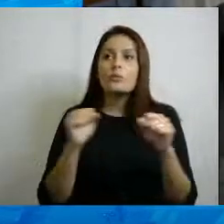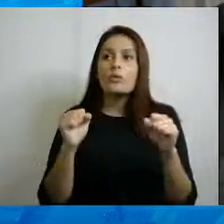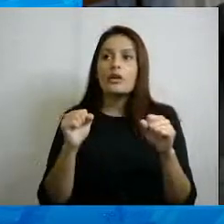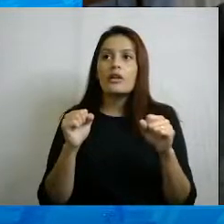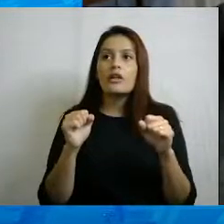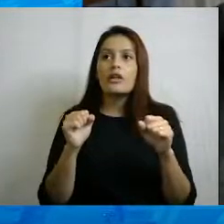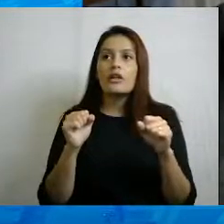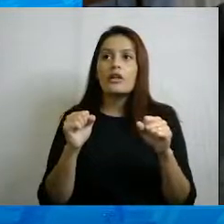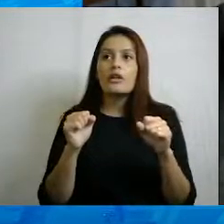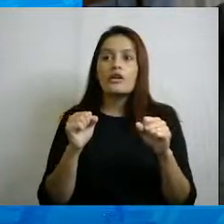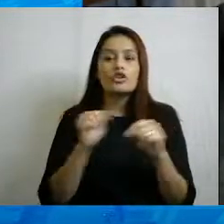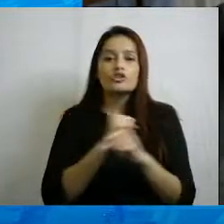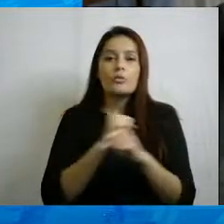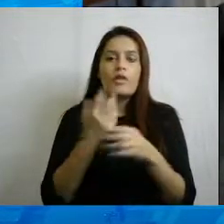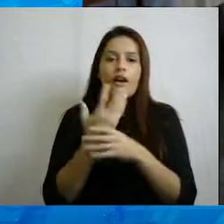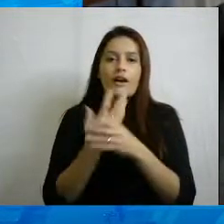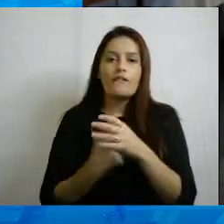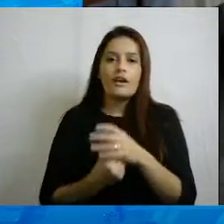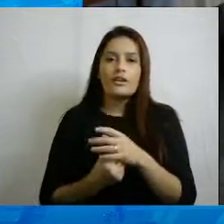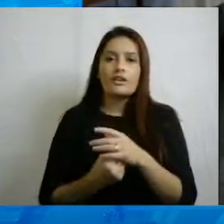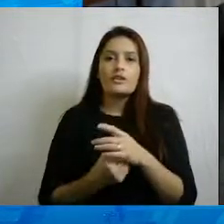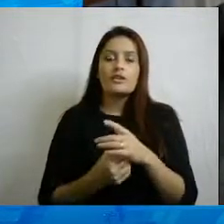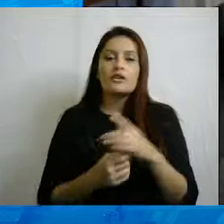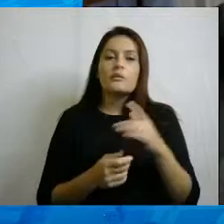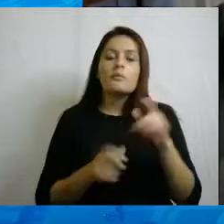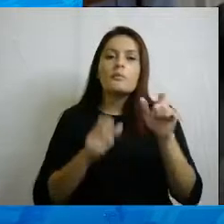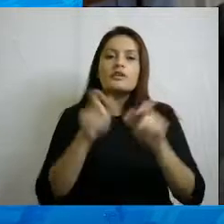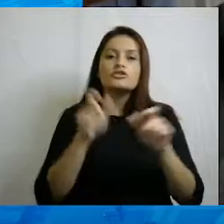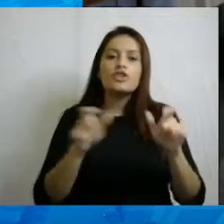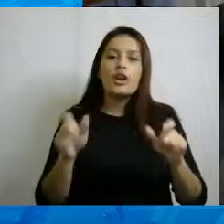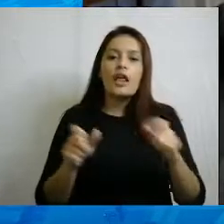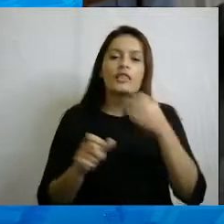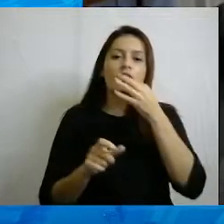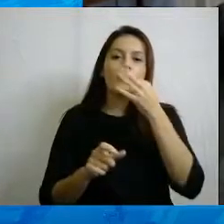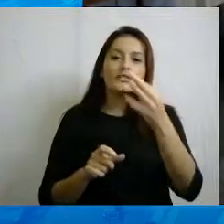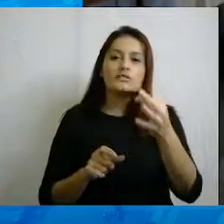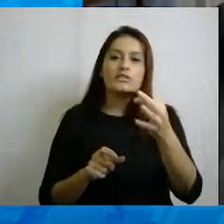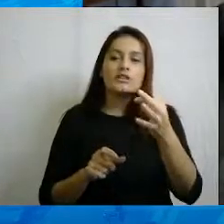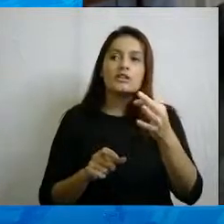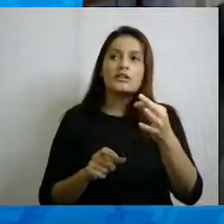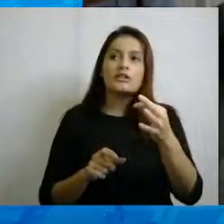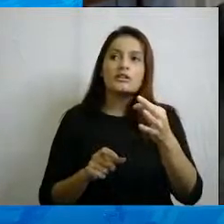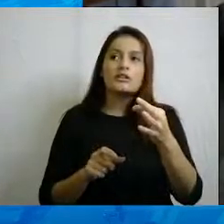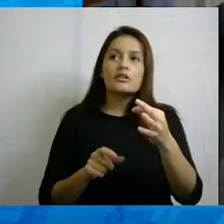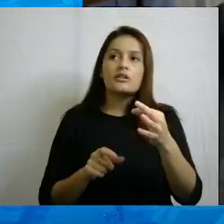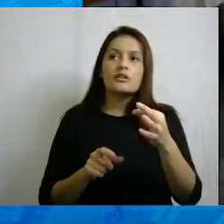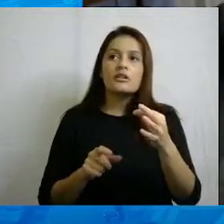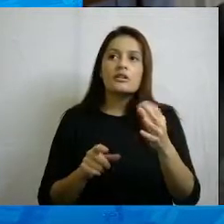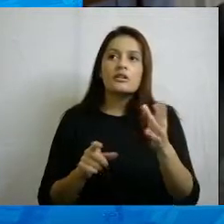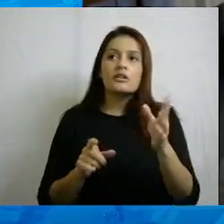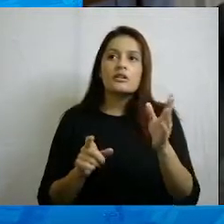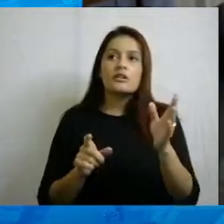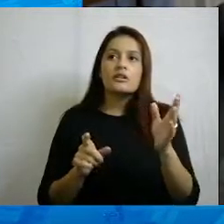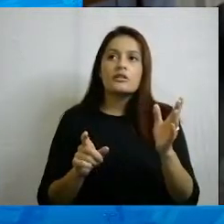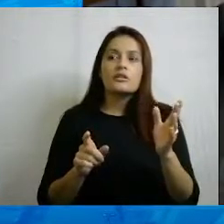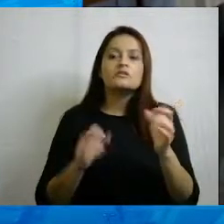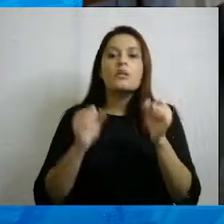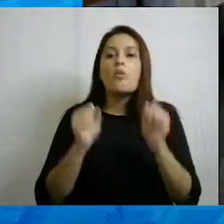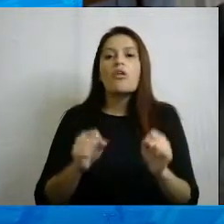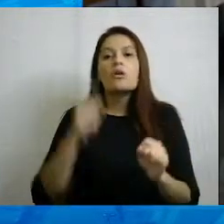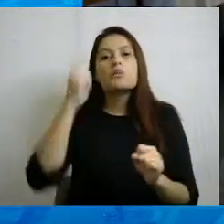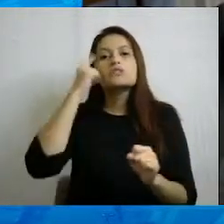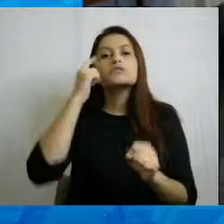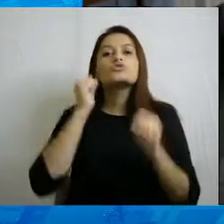colega. Ese es el tema, que si está escuchando a alguien en el consejo, alguien inescrupuloso, lo que usted plantea es decir, ve, se puede, ¿Ah? ¿Se